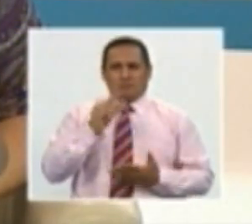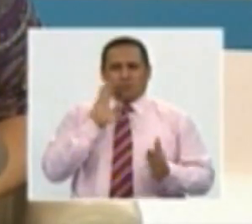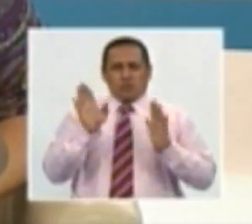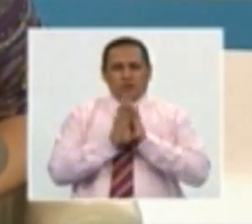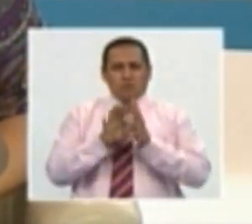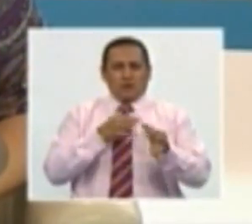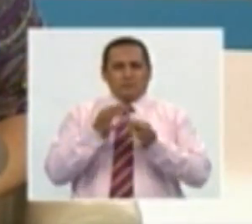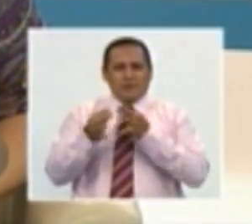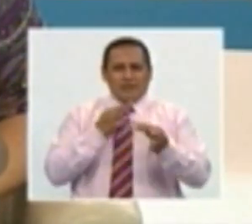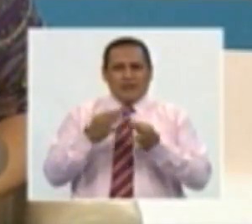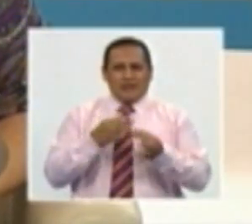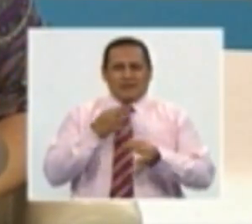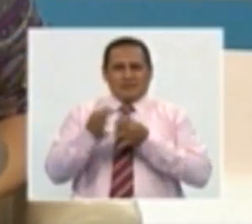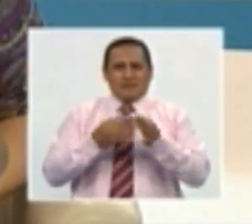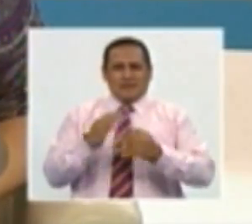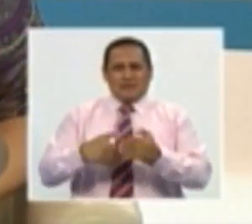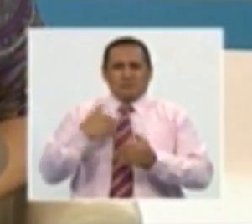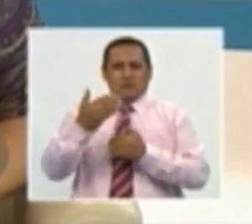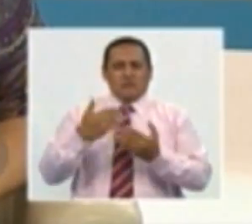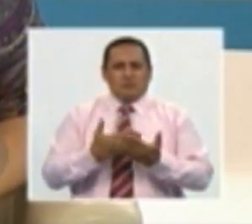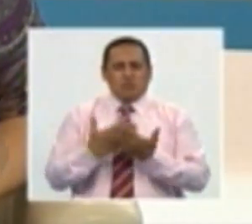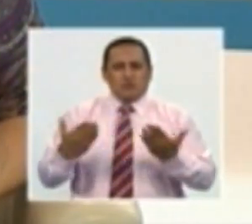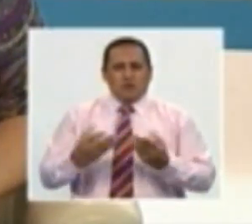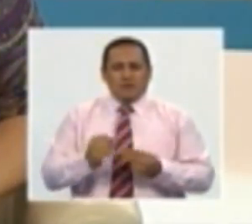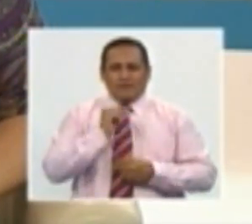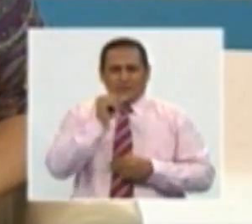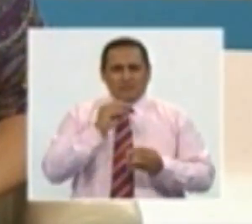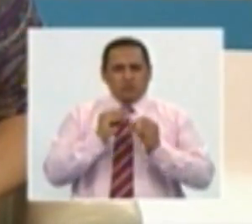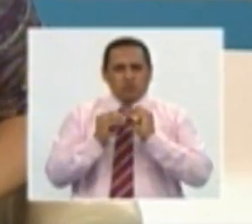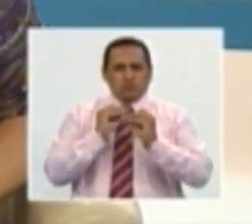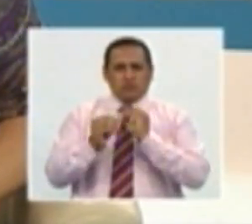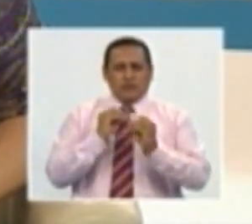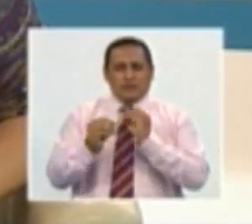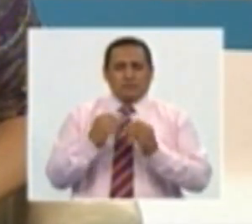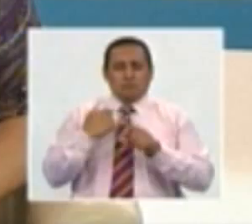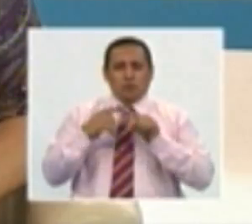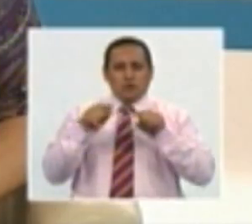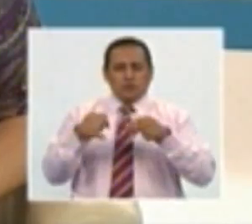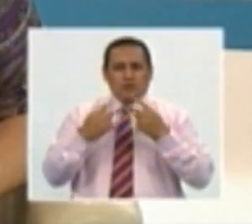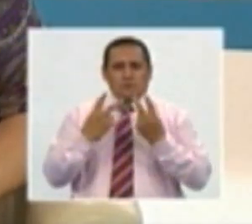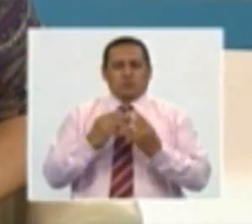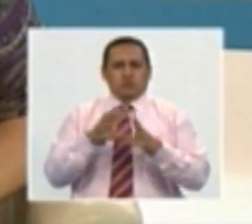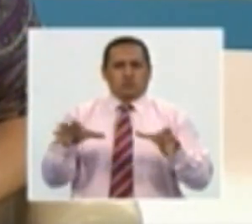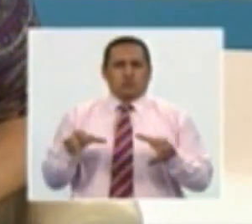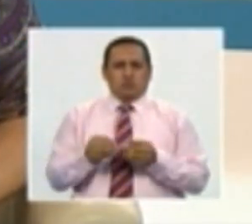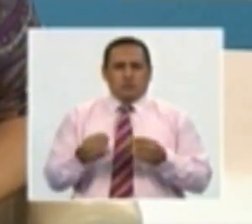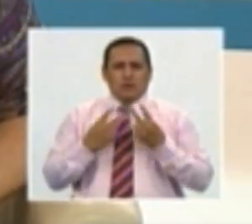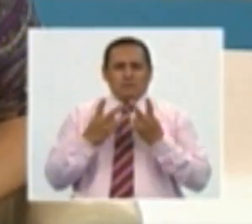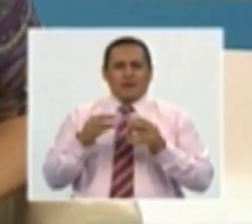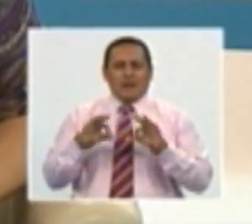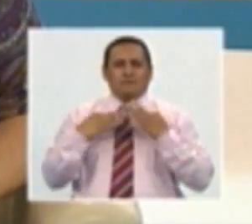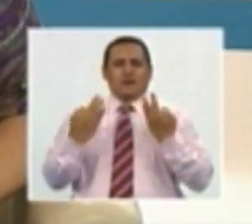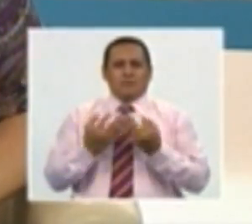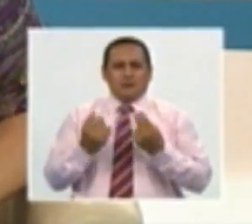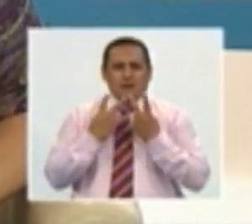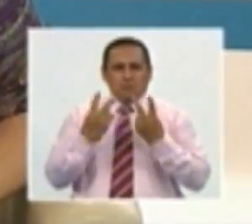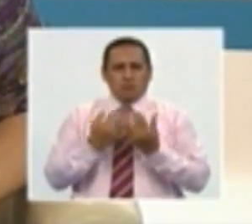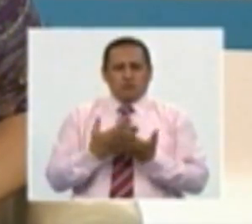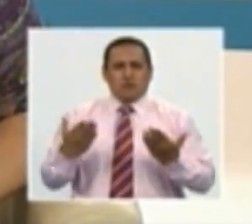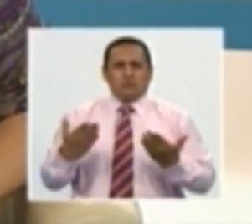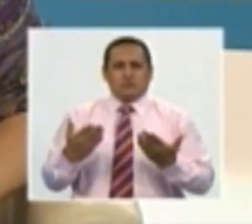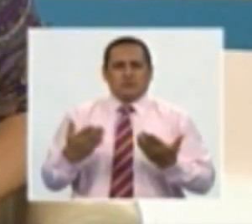que todavía advertir de situaciones irregulares cuando pues por esto pasamos un poco todos, ¿no? O sea, las familias estamos